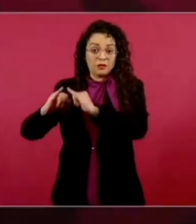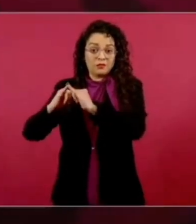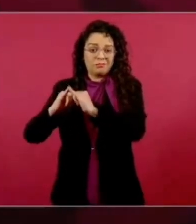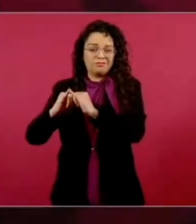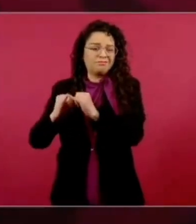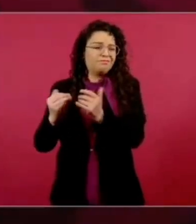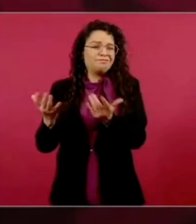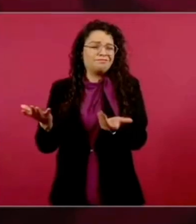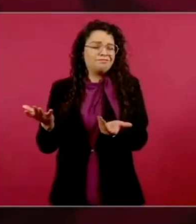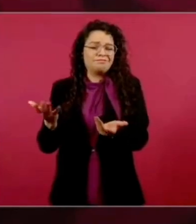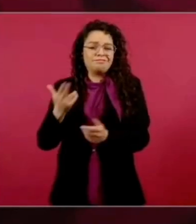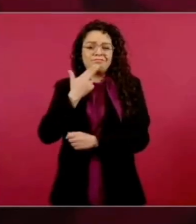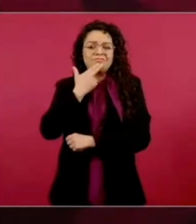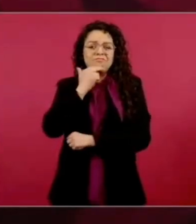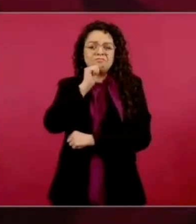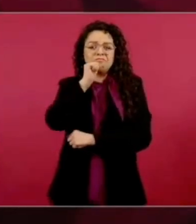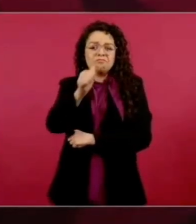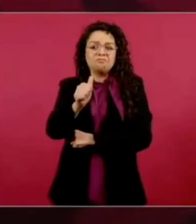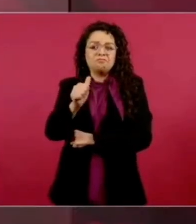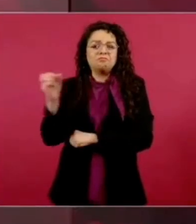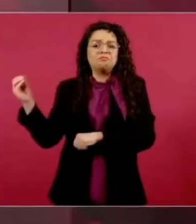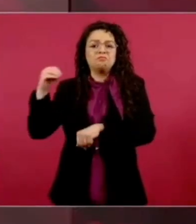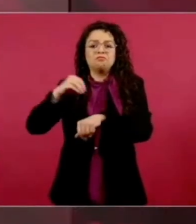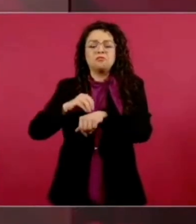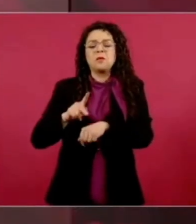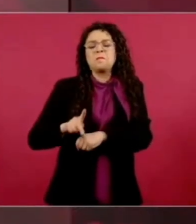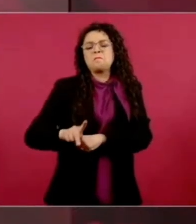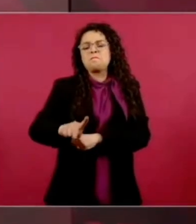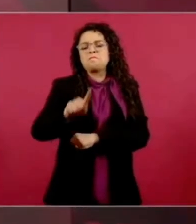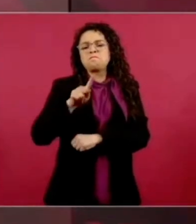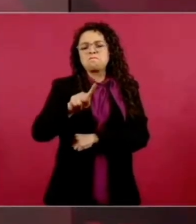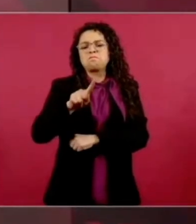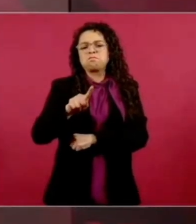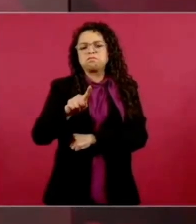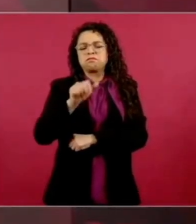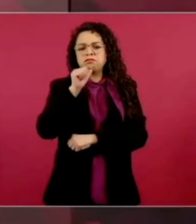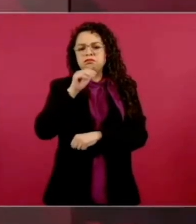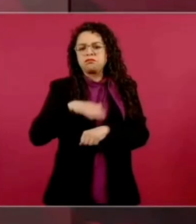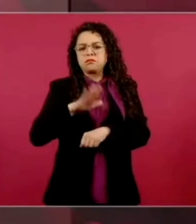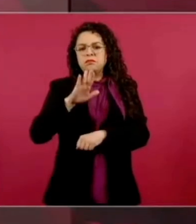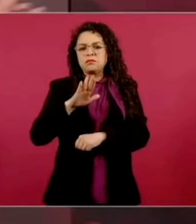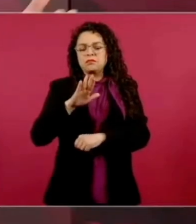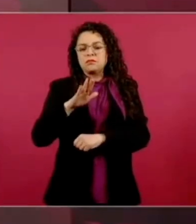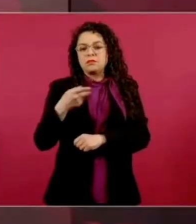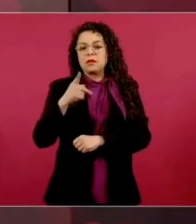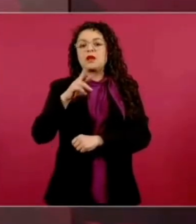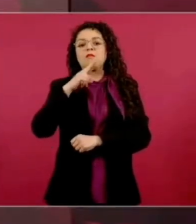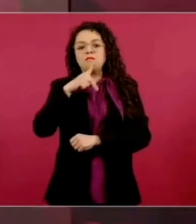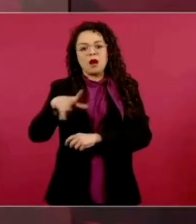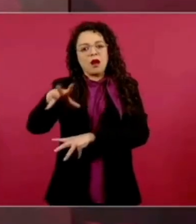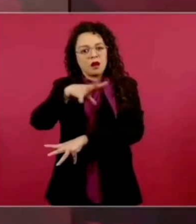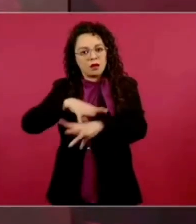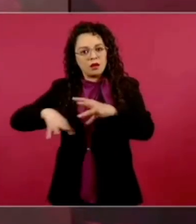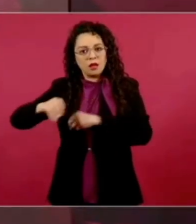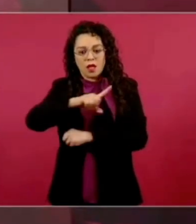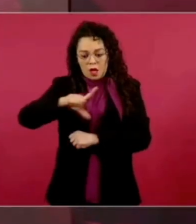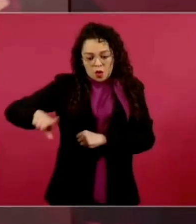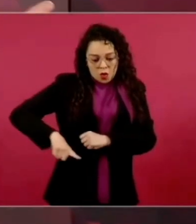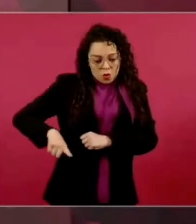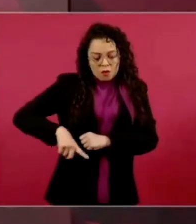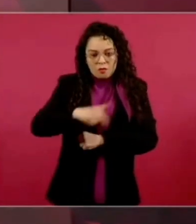y que esas funciones las cumpla el gobierno como es su